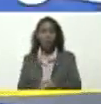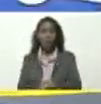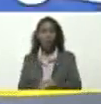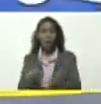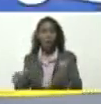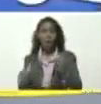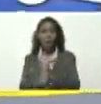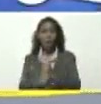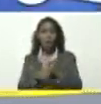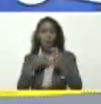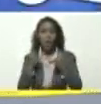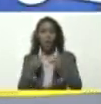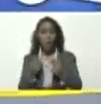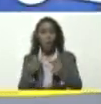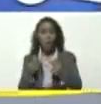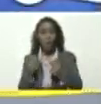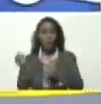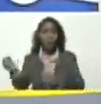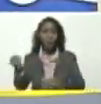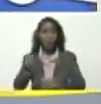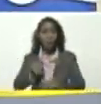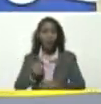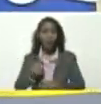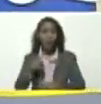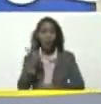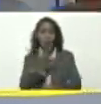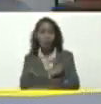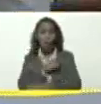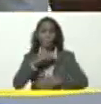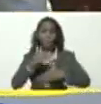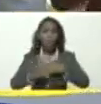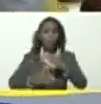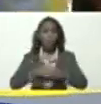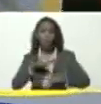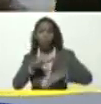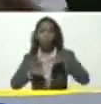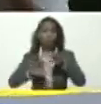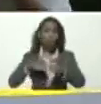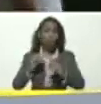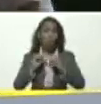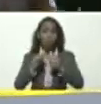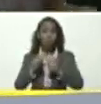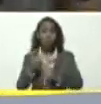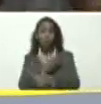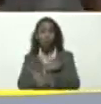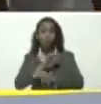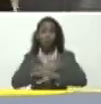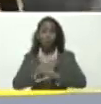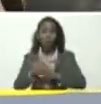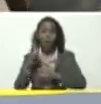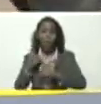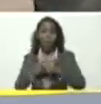Conseguimos los recursos y trajimos la vacuna paso a paso, empezamos a vacunar y ya vamos